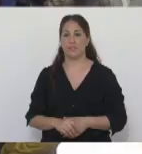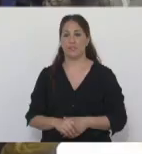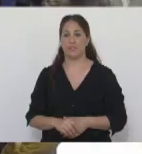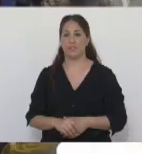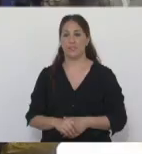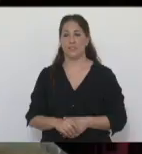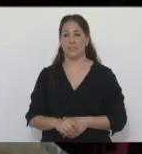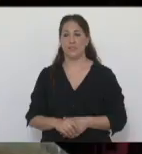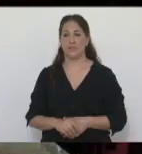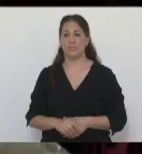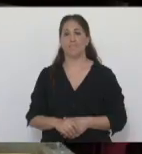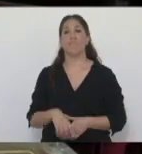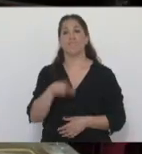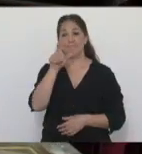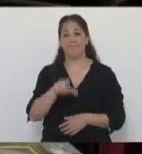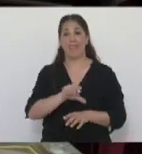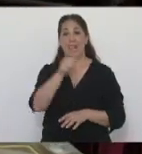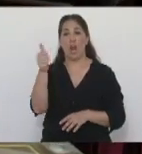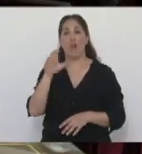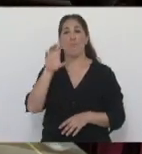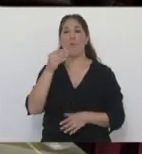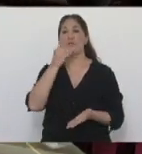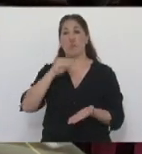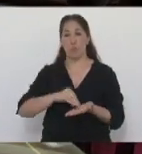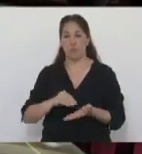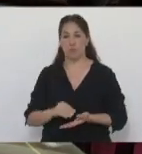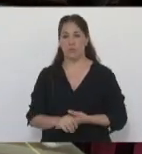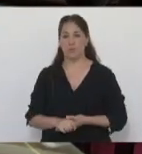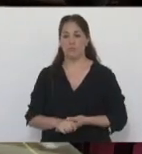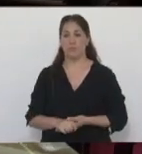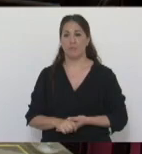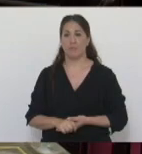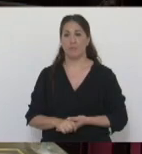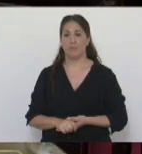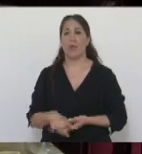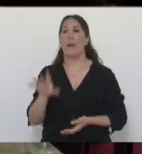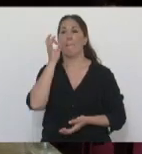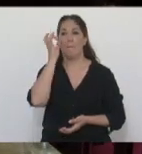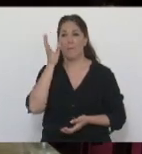señor senador electo por la provincia de chubut a falta la familia